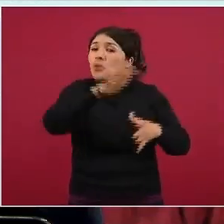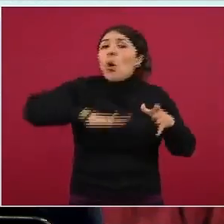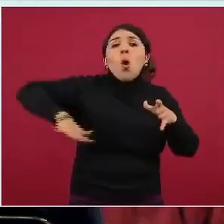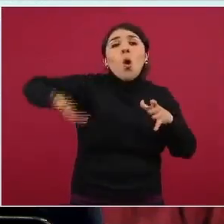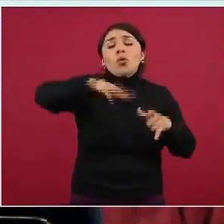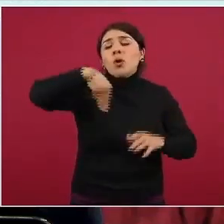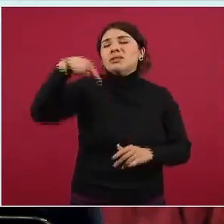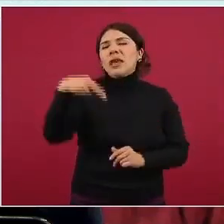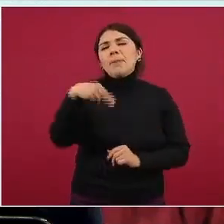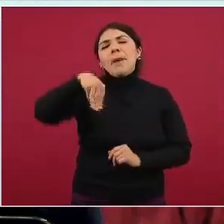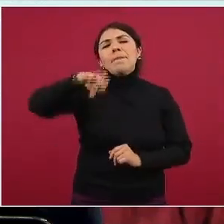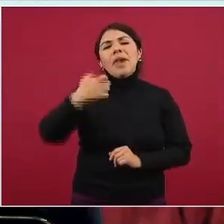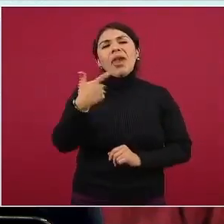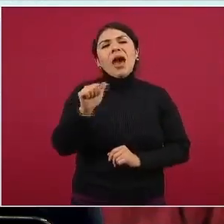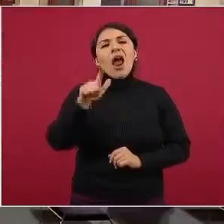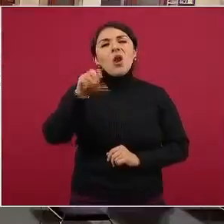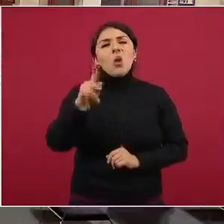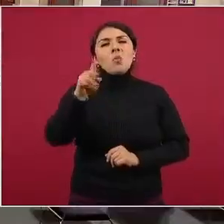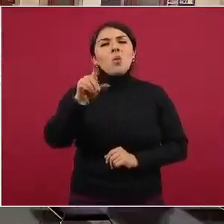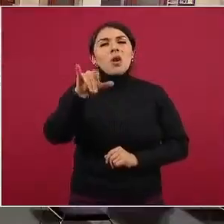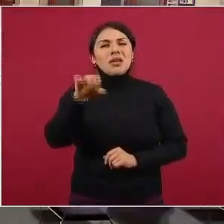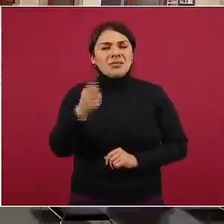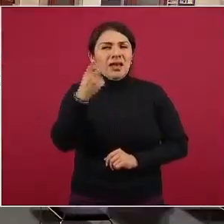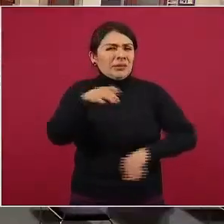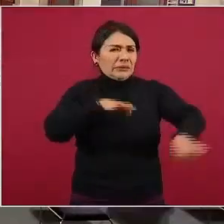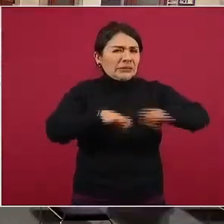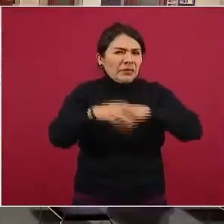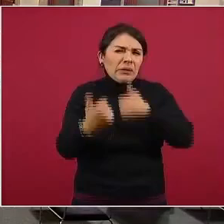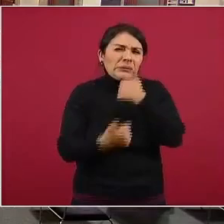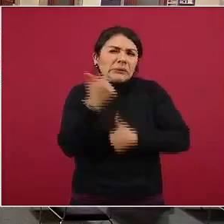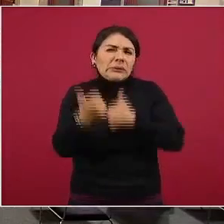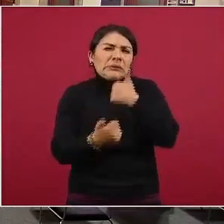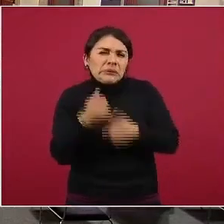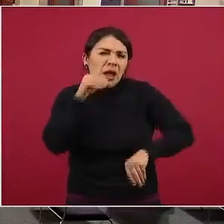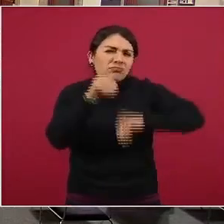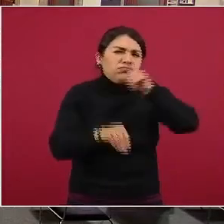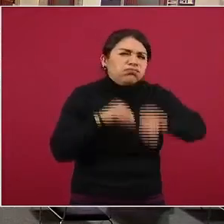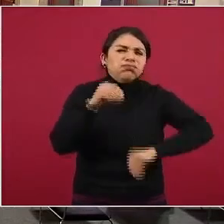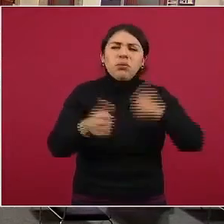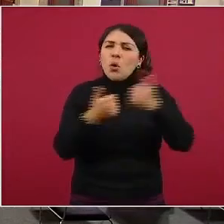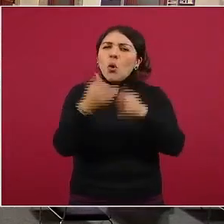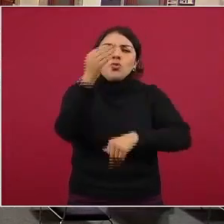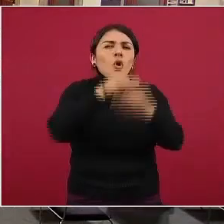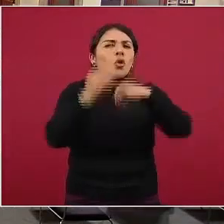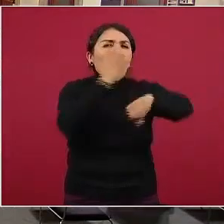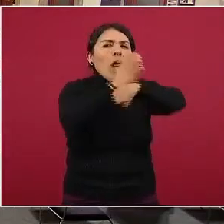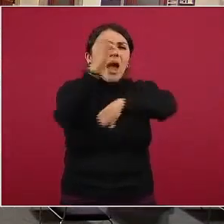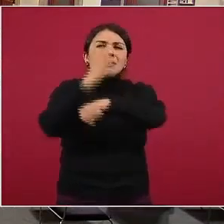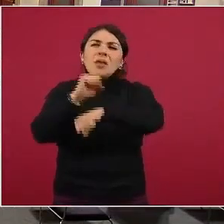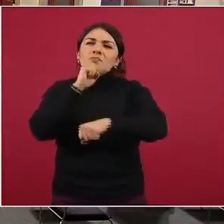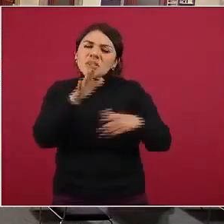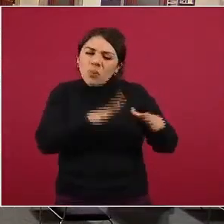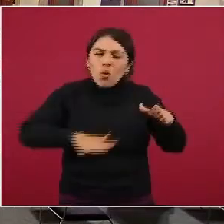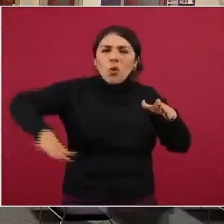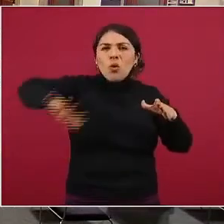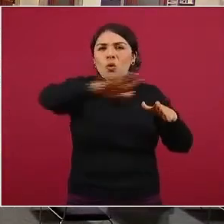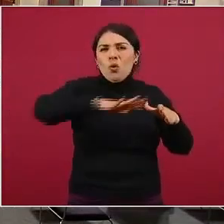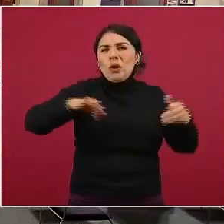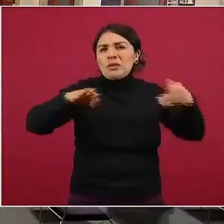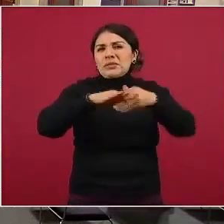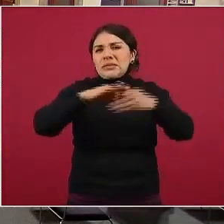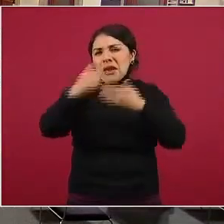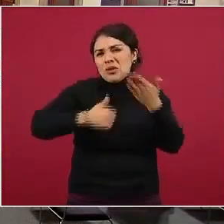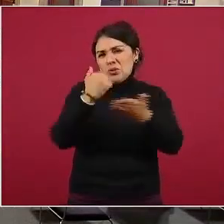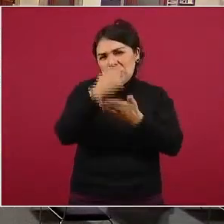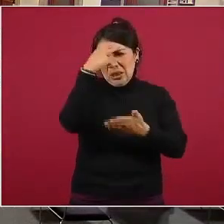megalópolis. Se tiene un trabajo coordinado con todos los estados que están en la parte o rodeando